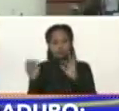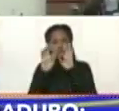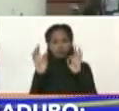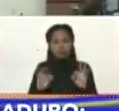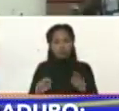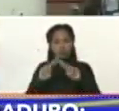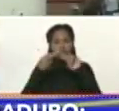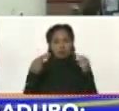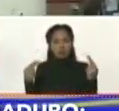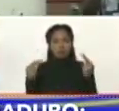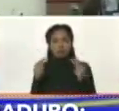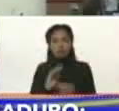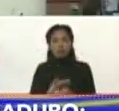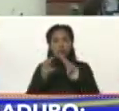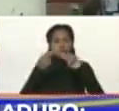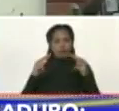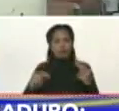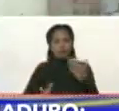paz. Paz.